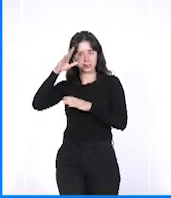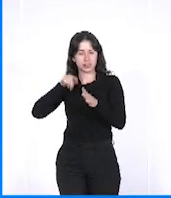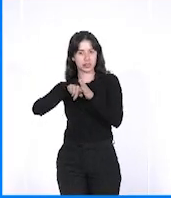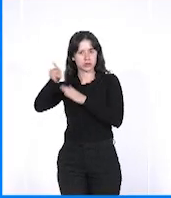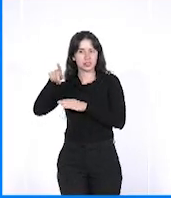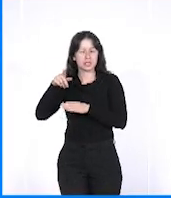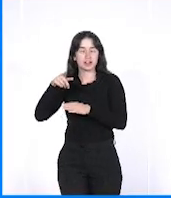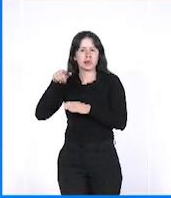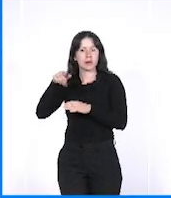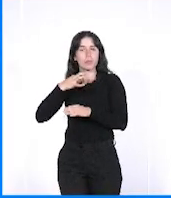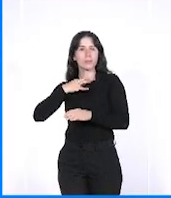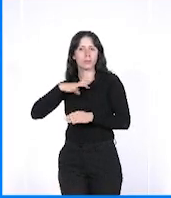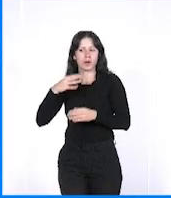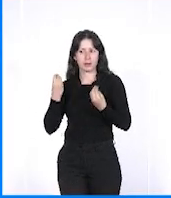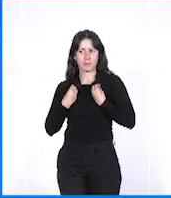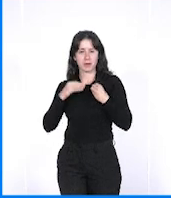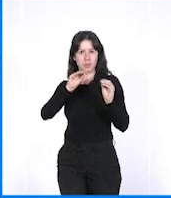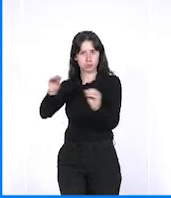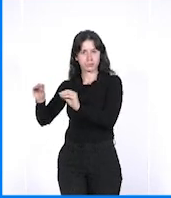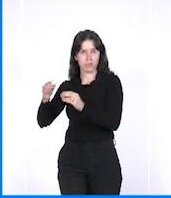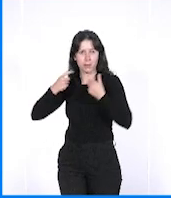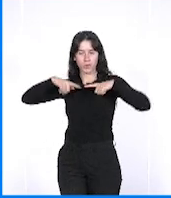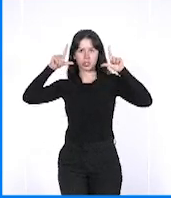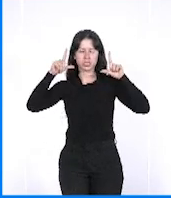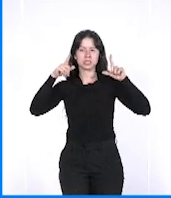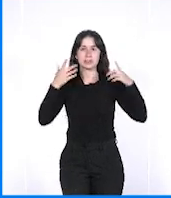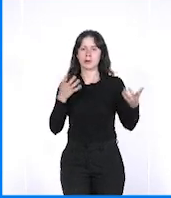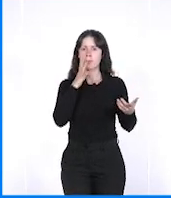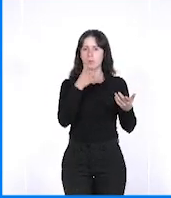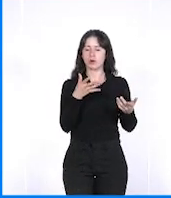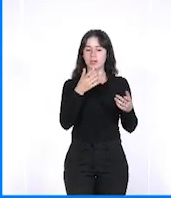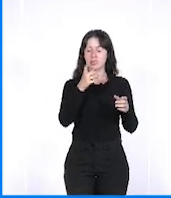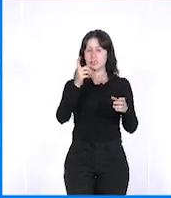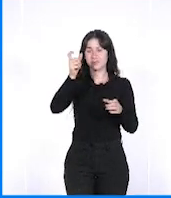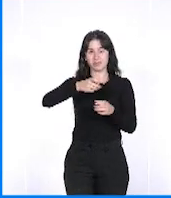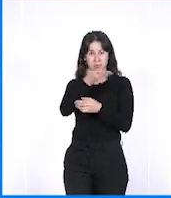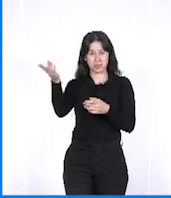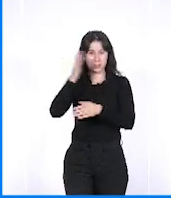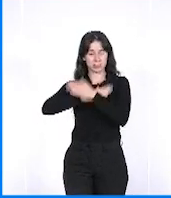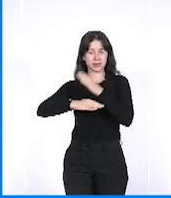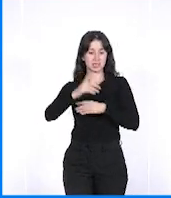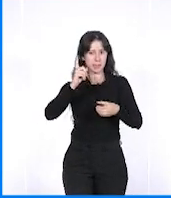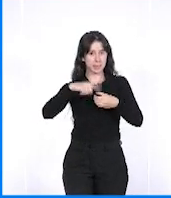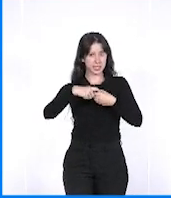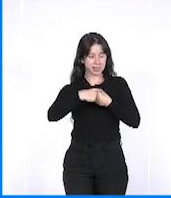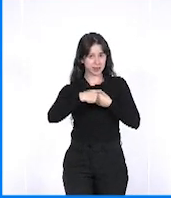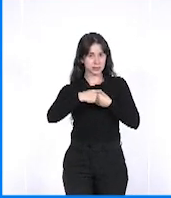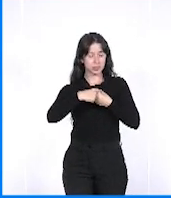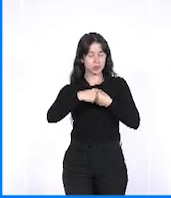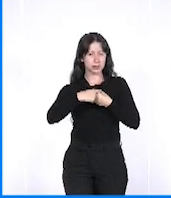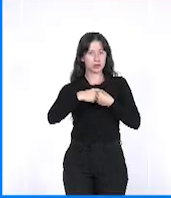su vida no y lo que más llama la atención es que Precisamente es esa participación de las personas lo que ha